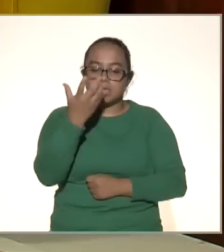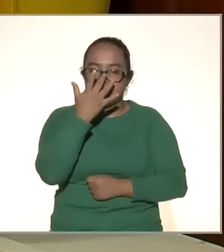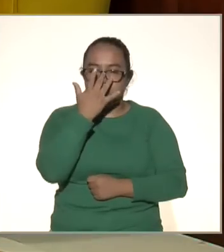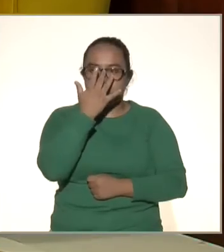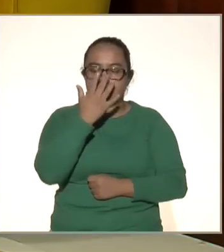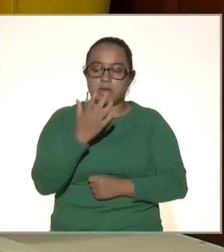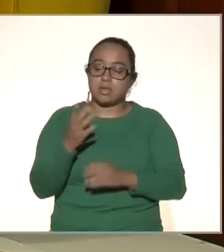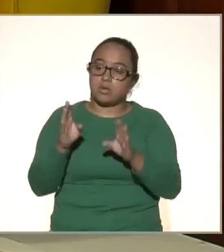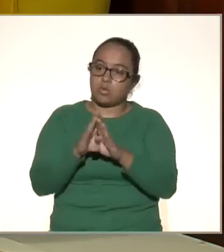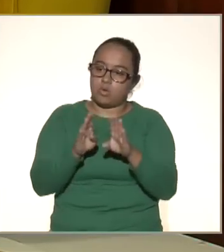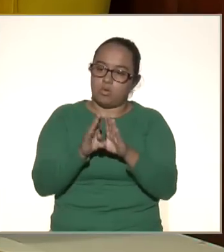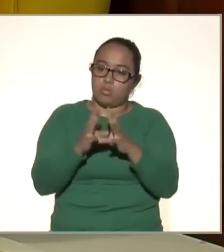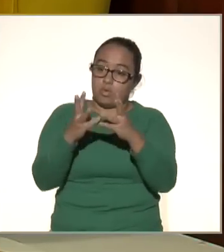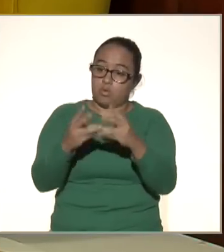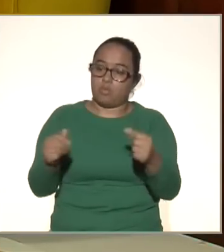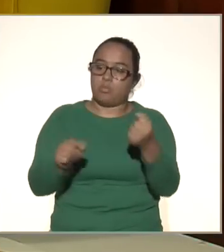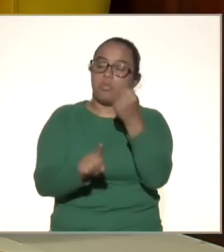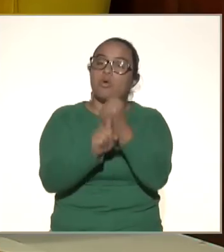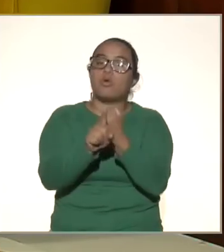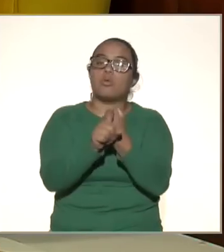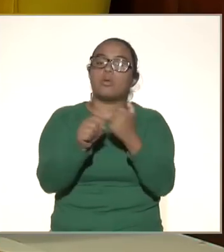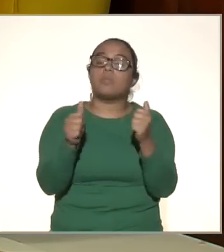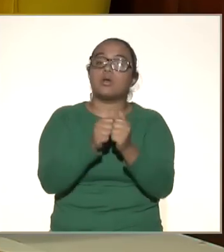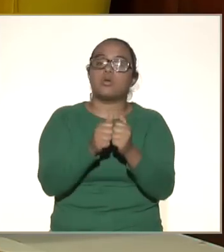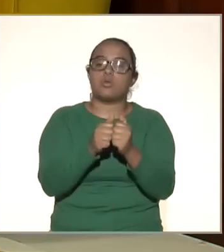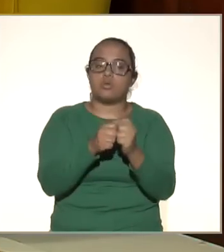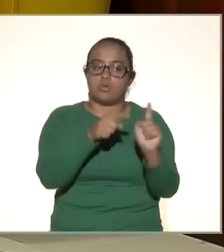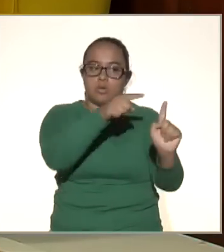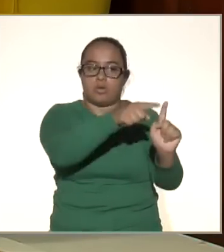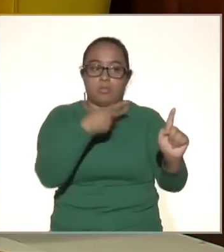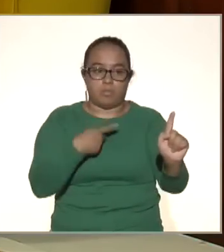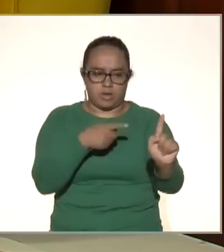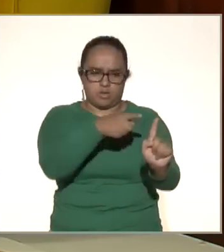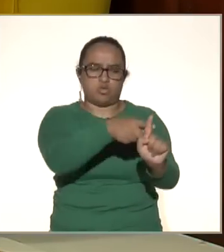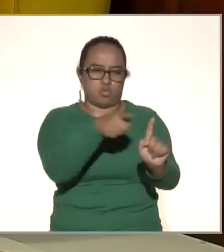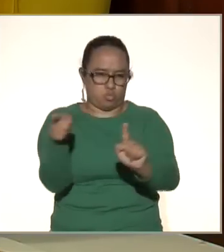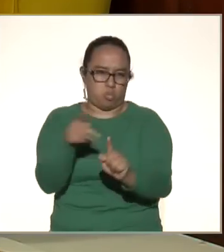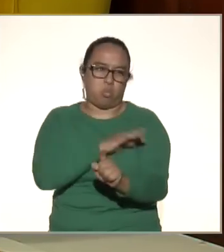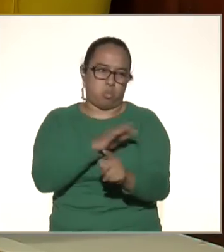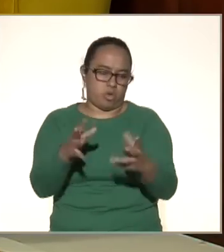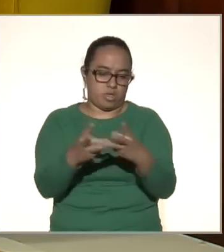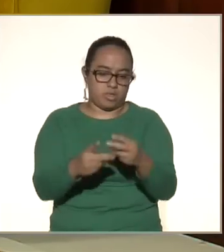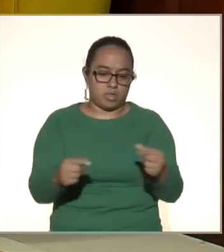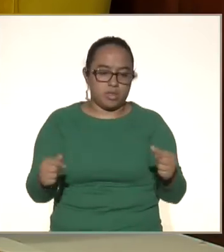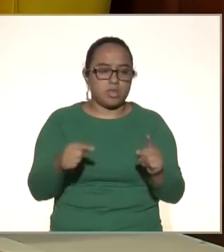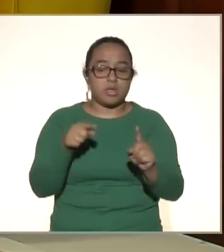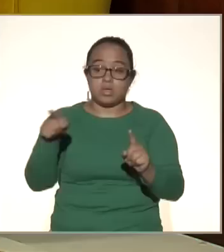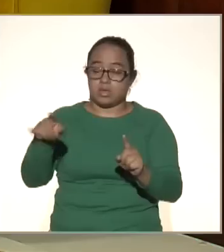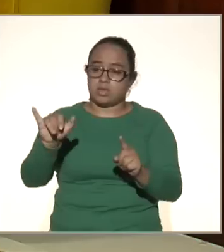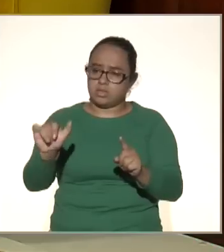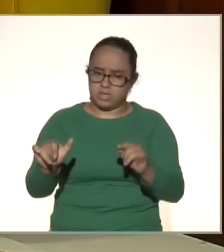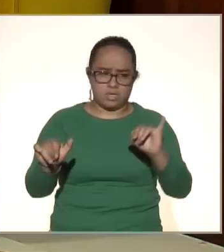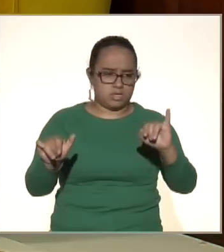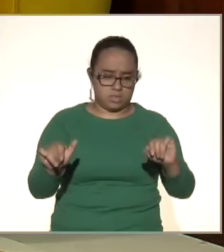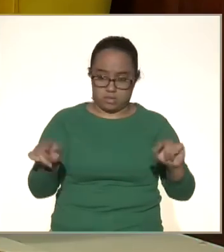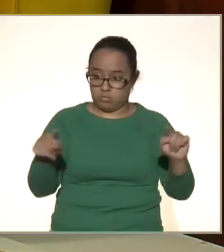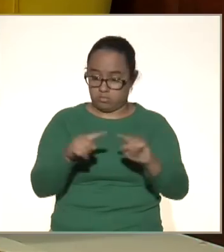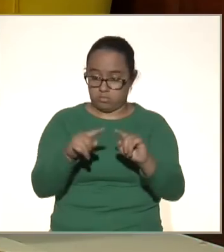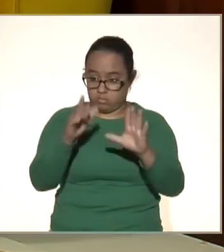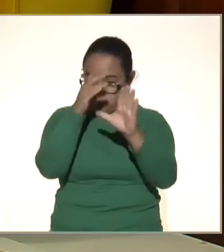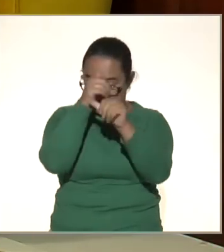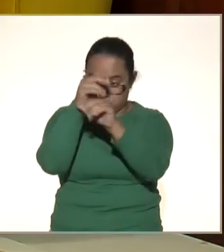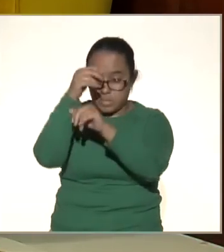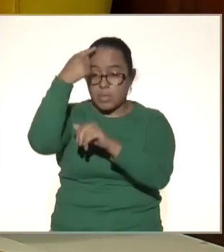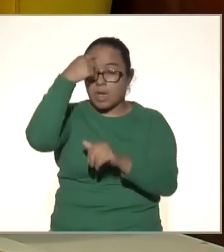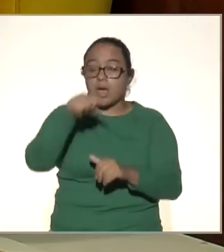gestionar los conflictos con una persona que sabe que puede hacerlo, ¿no? O sea, que está en la misma disposición, en la misma sintonía para